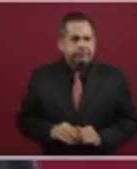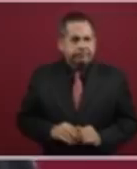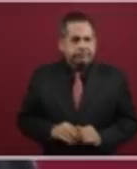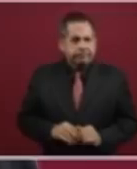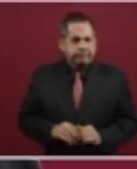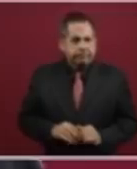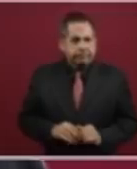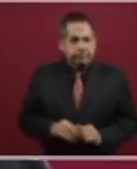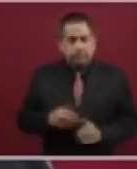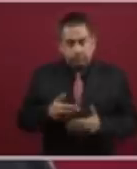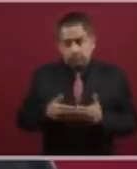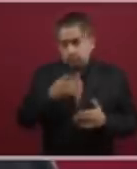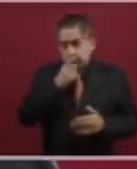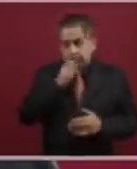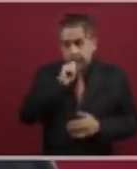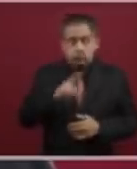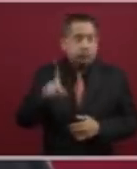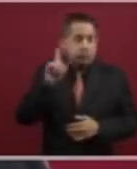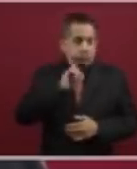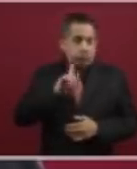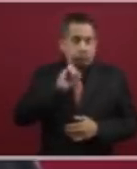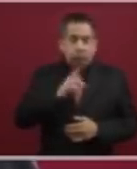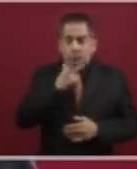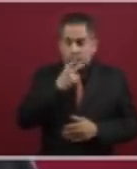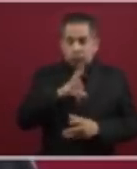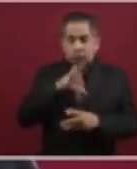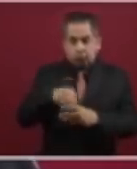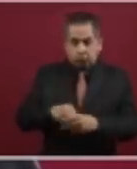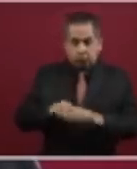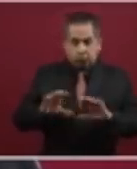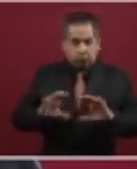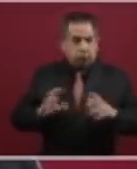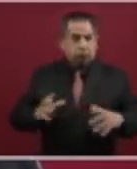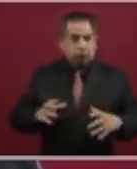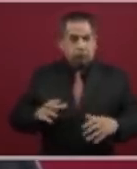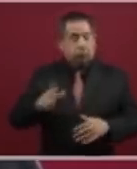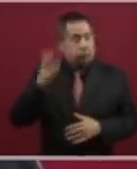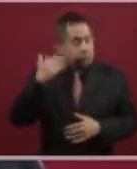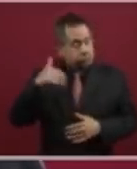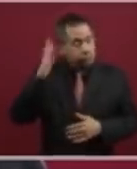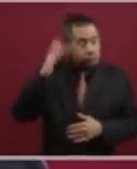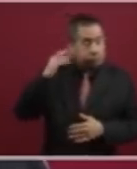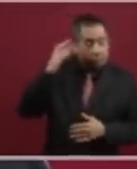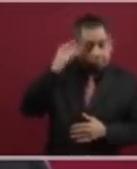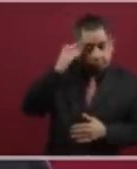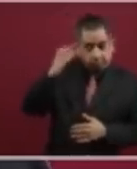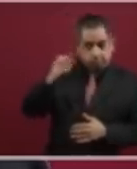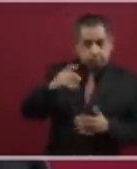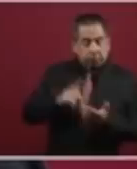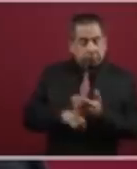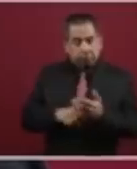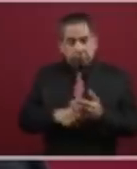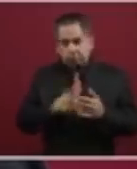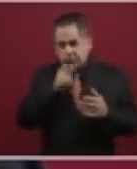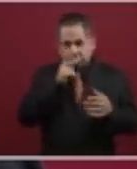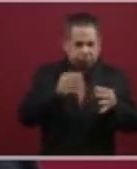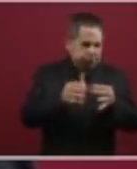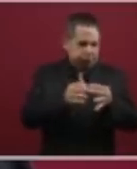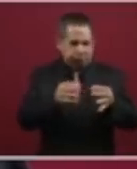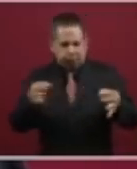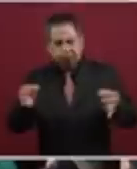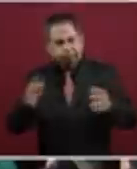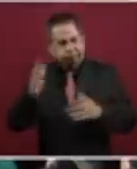ahora hay que decir mujeres, hombres y mujeres, pero en aquel entonces se acuñó una frase